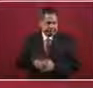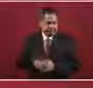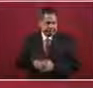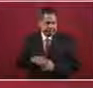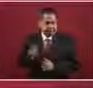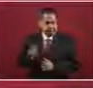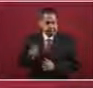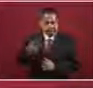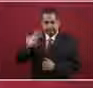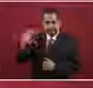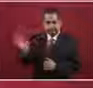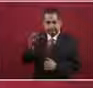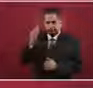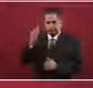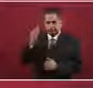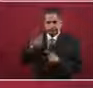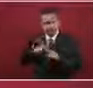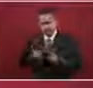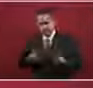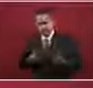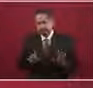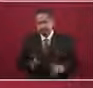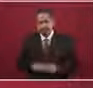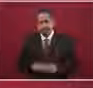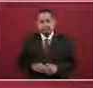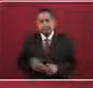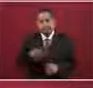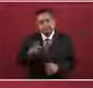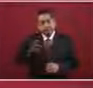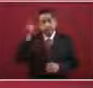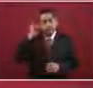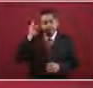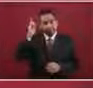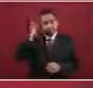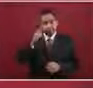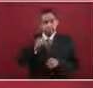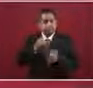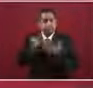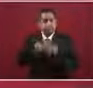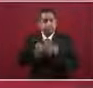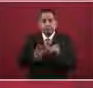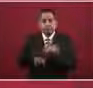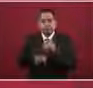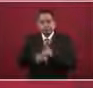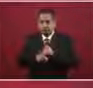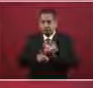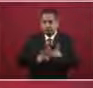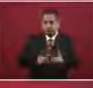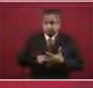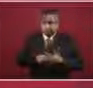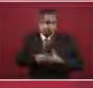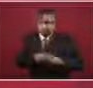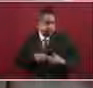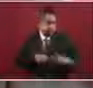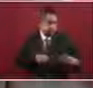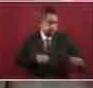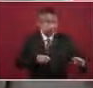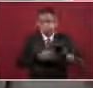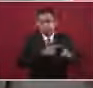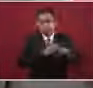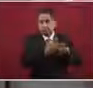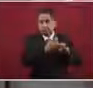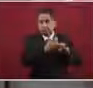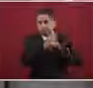Poder Ejecutivo Federal, pero ojalá y esto se aplique a